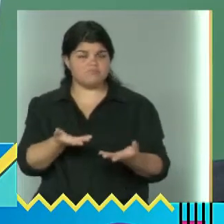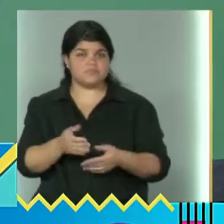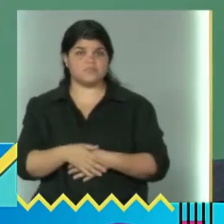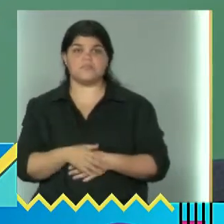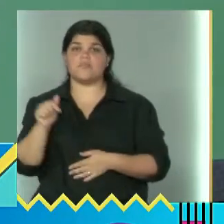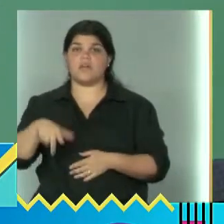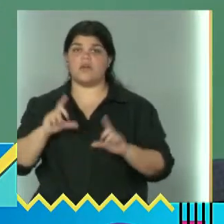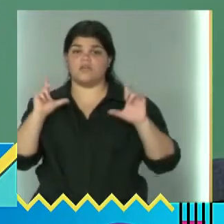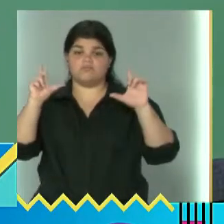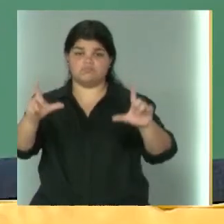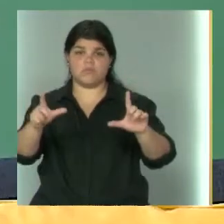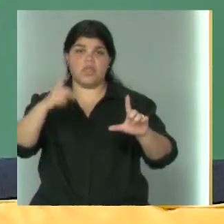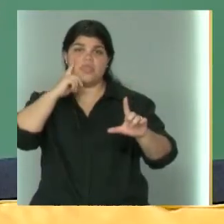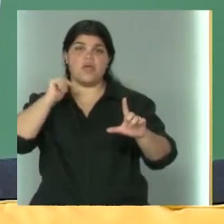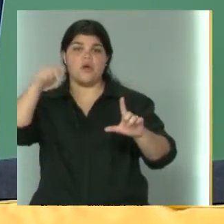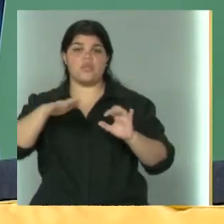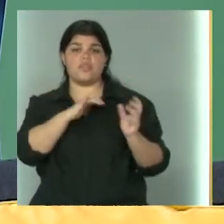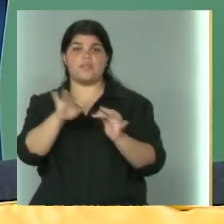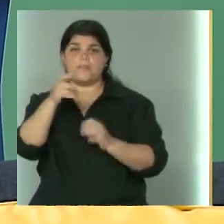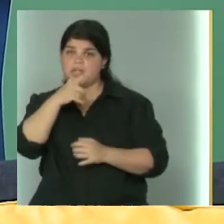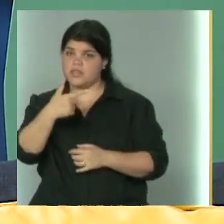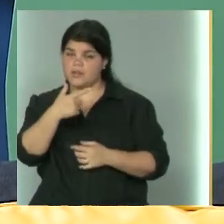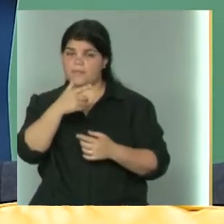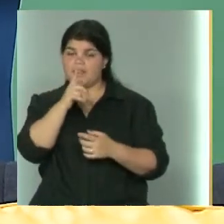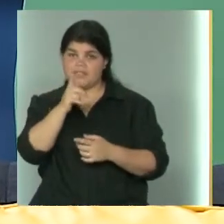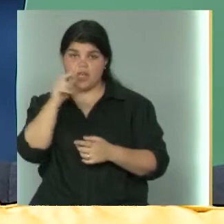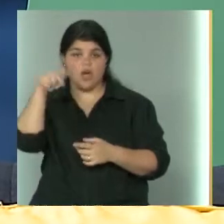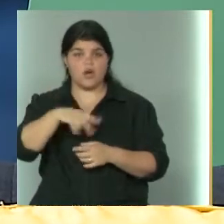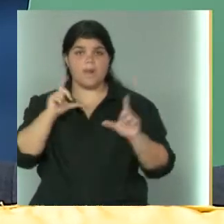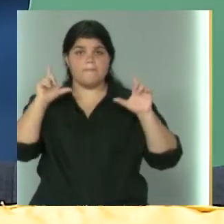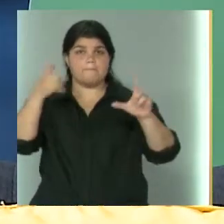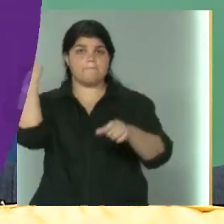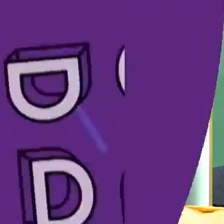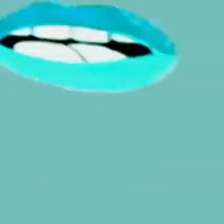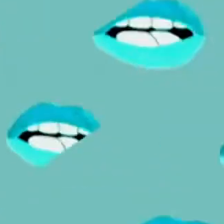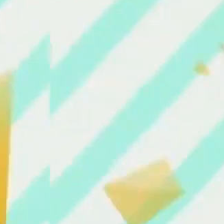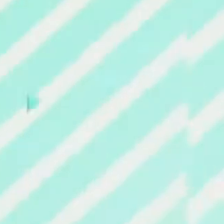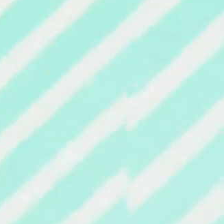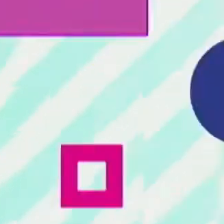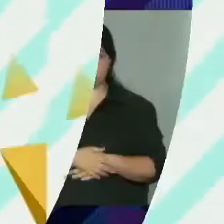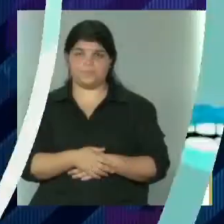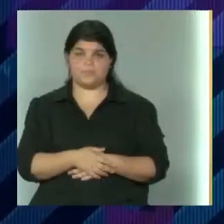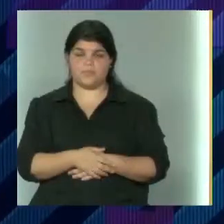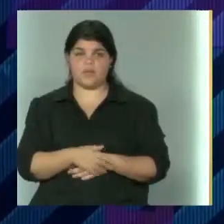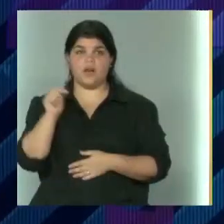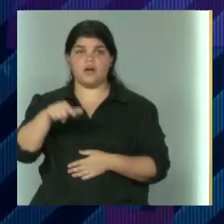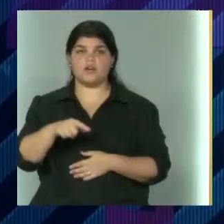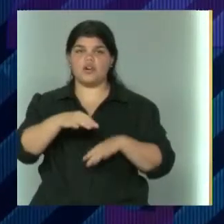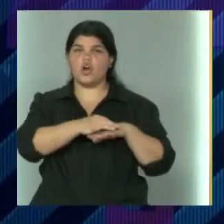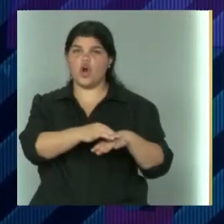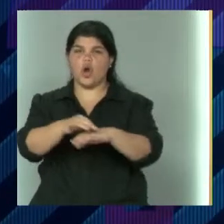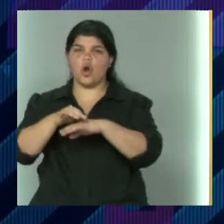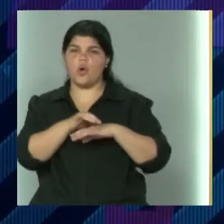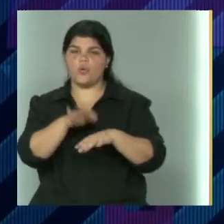entonces a la columna del día de hoy en este debate de Distintos Parecidos y nos vamos a ir a la primera placa del día de hoy. El coaching es un término